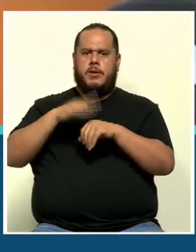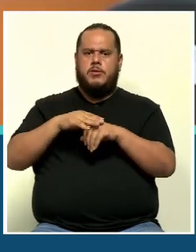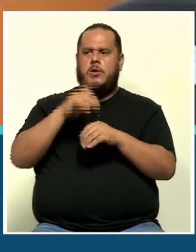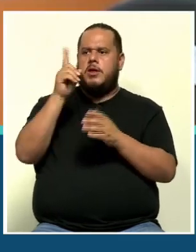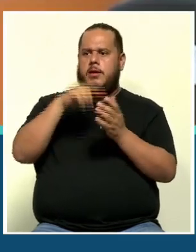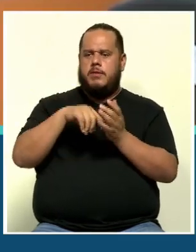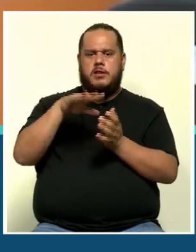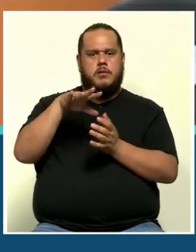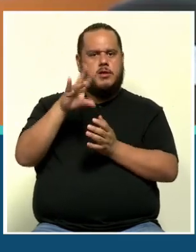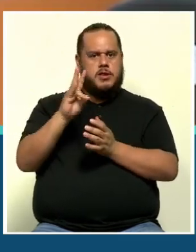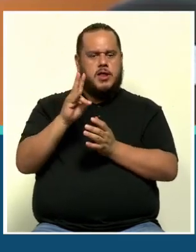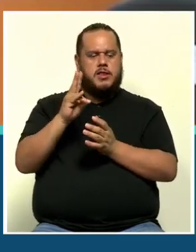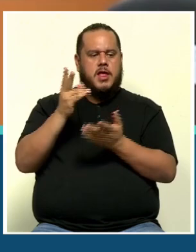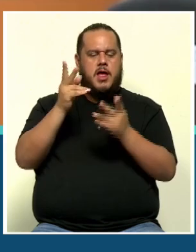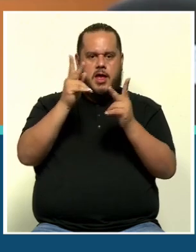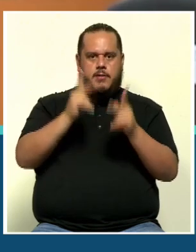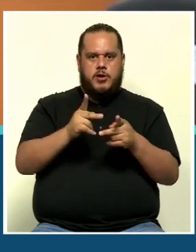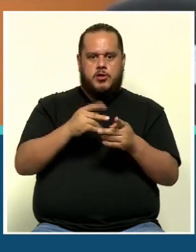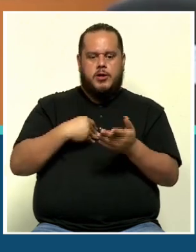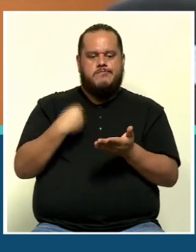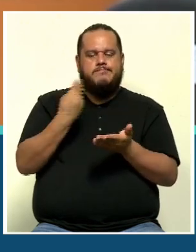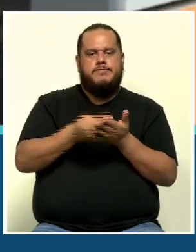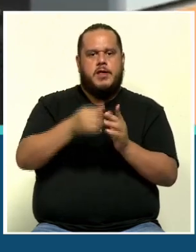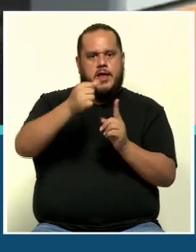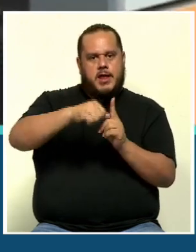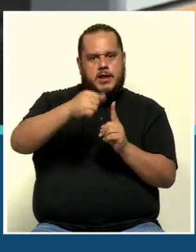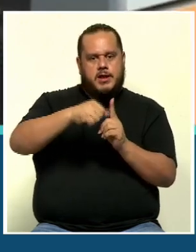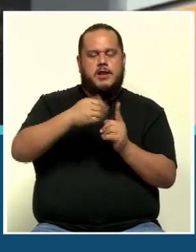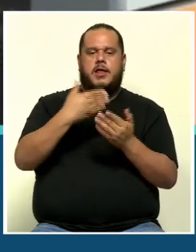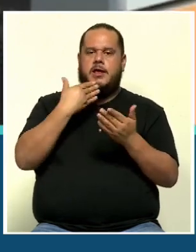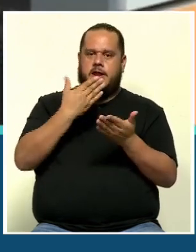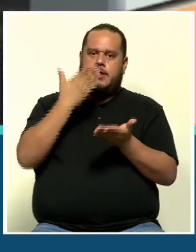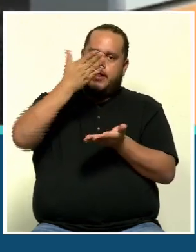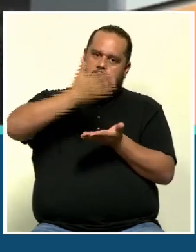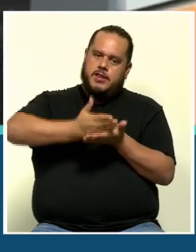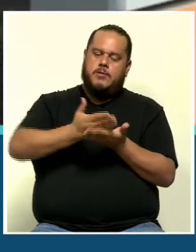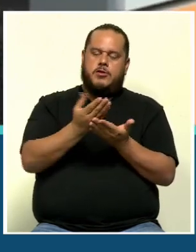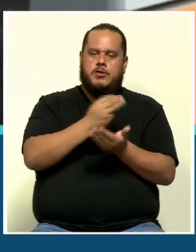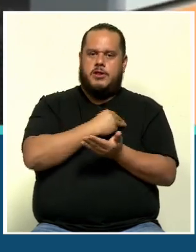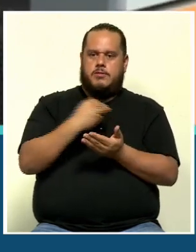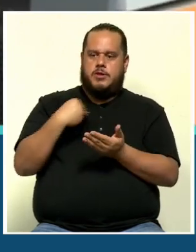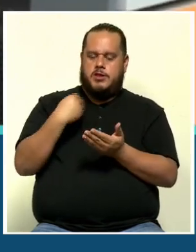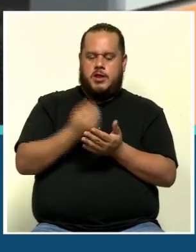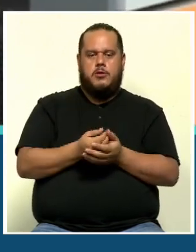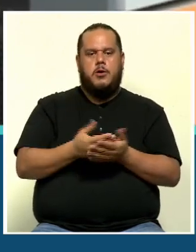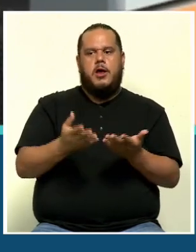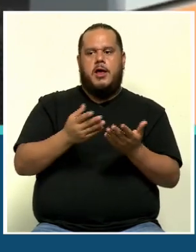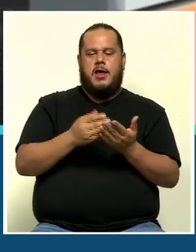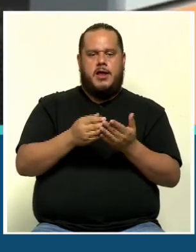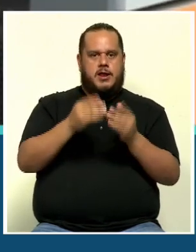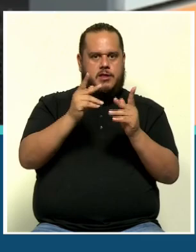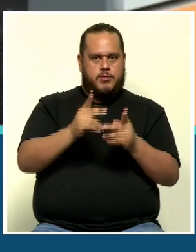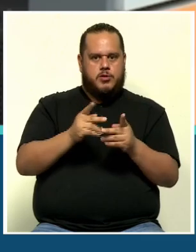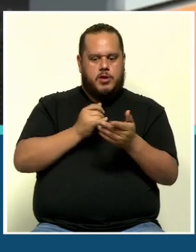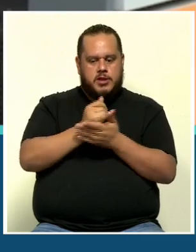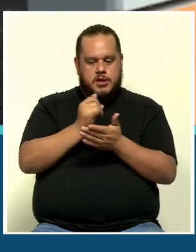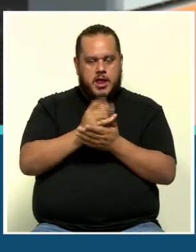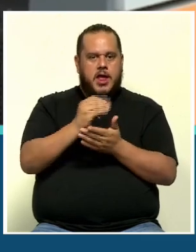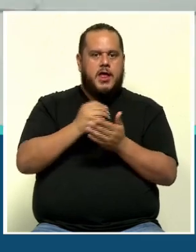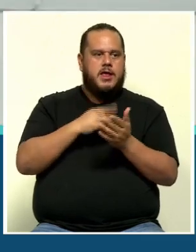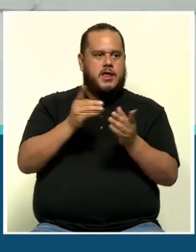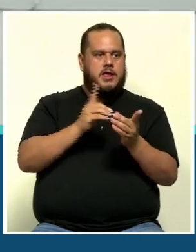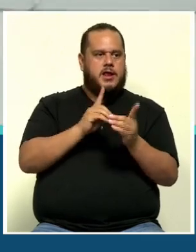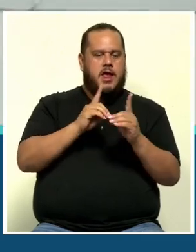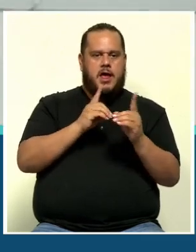1.057 trabajadores del país recibieran el aguinaldo gracias a la intervención del Ministerio. El personal de la Dirección Nacional de Inspección y la Dirección de